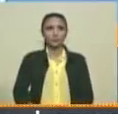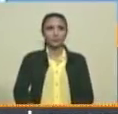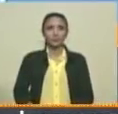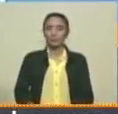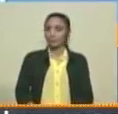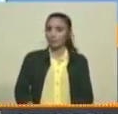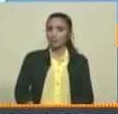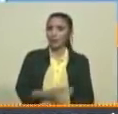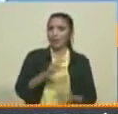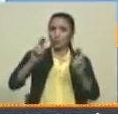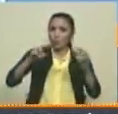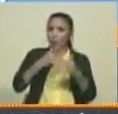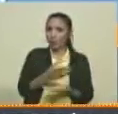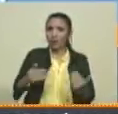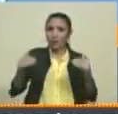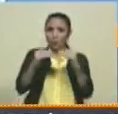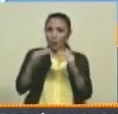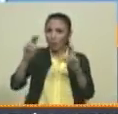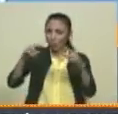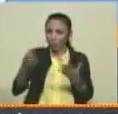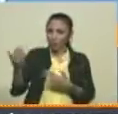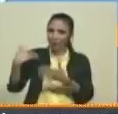Nunca antes había ocurrido algo así.